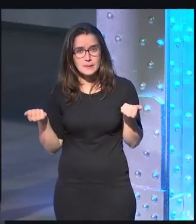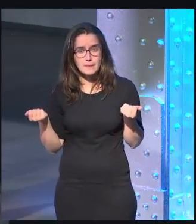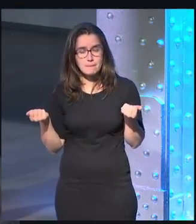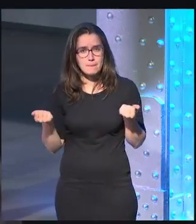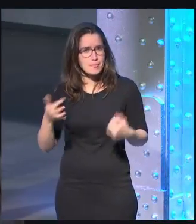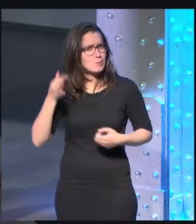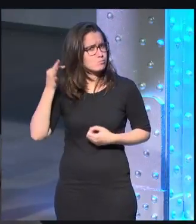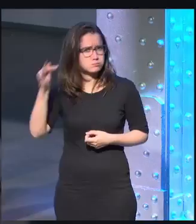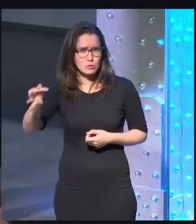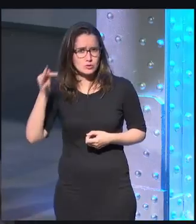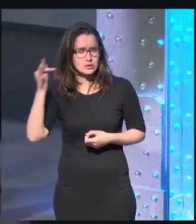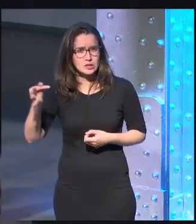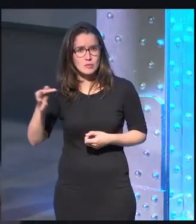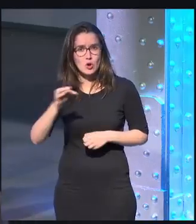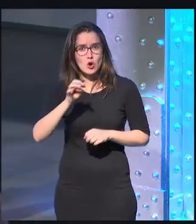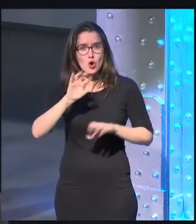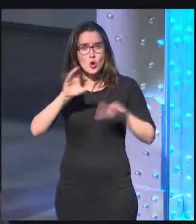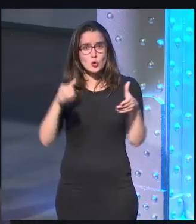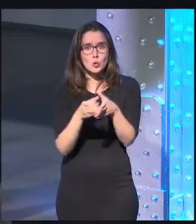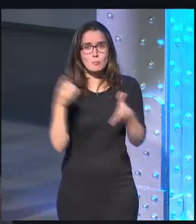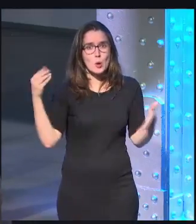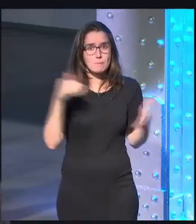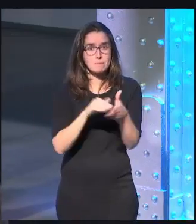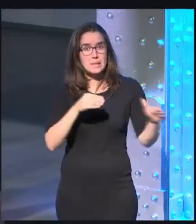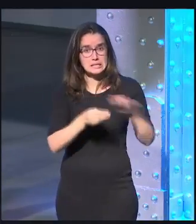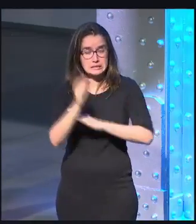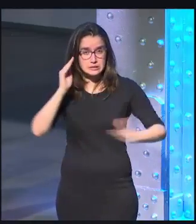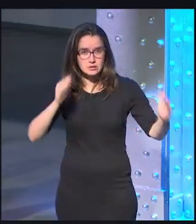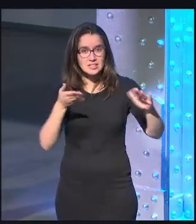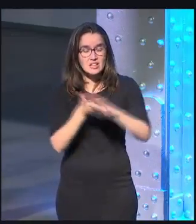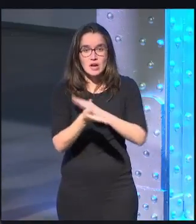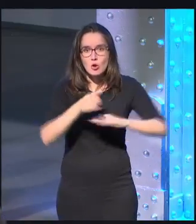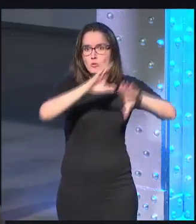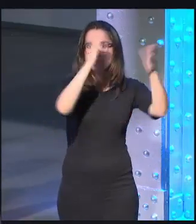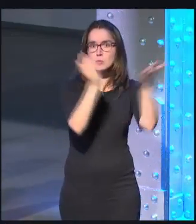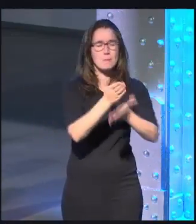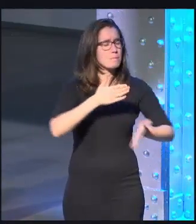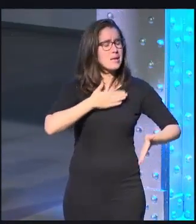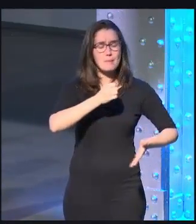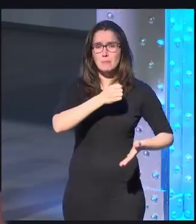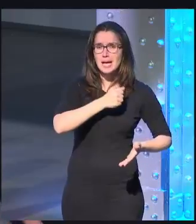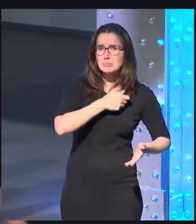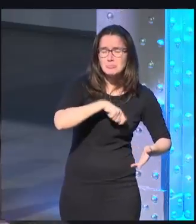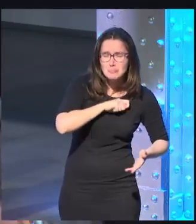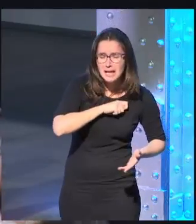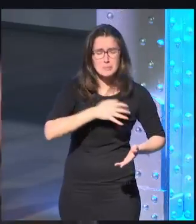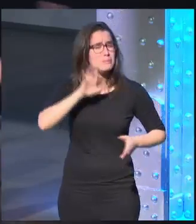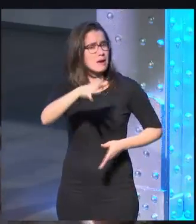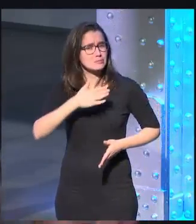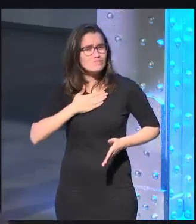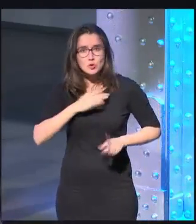Es súper positivo. Los millennials se ven como ciudadanos del mundo y no es, ay, me voy de mi país, me voy de mi pueblo, me voy de mi ciudad. No. Pues